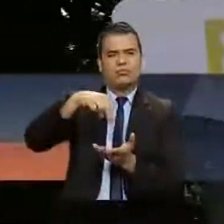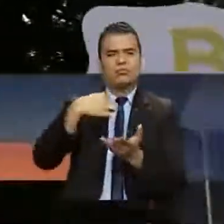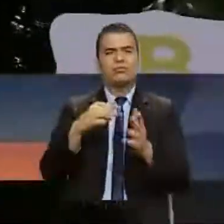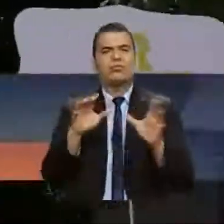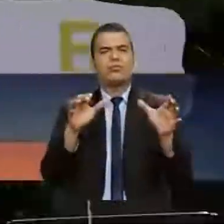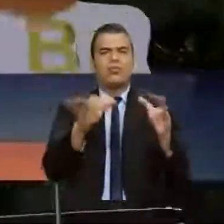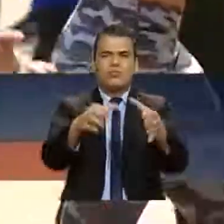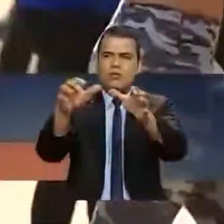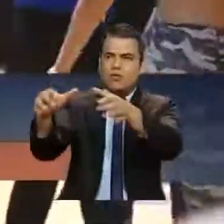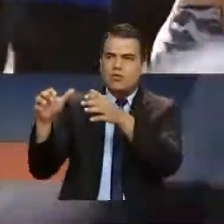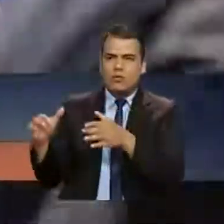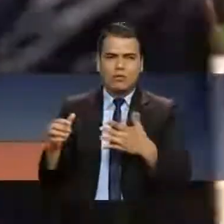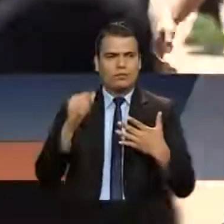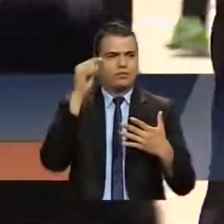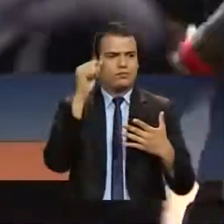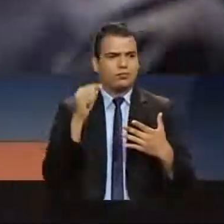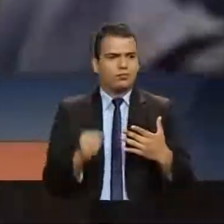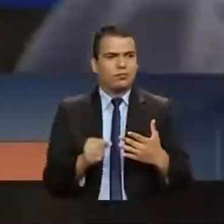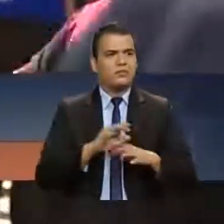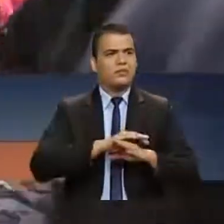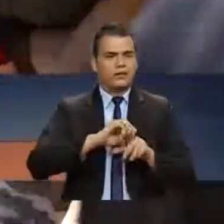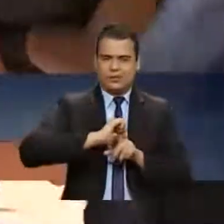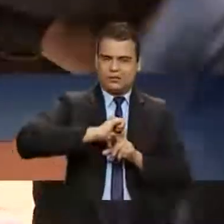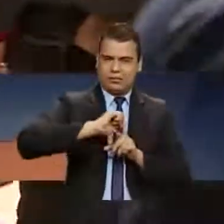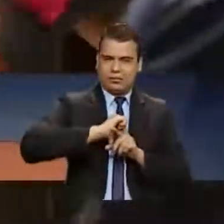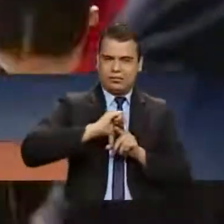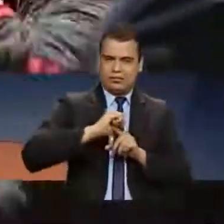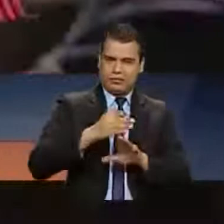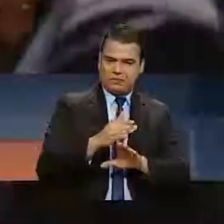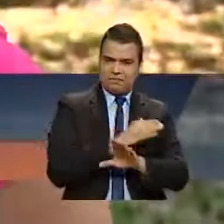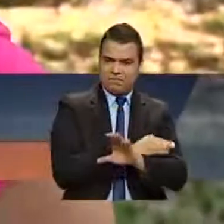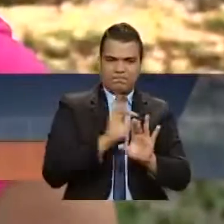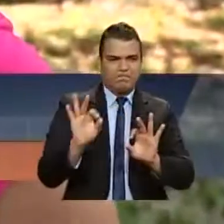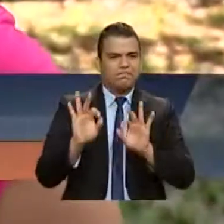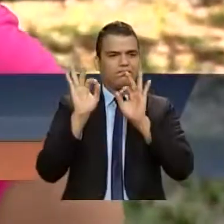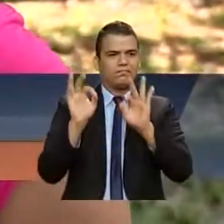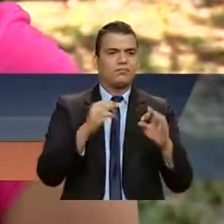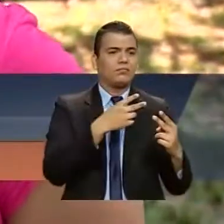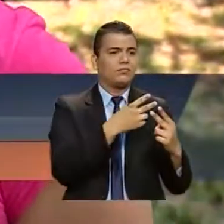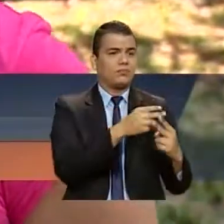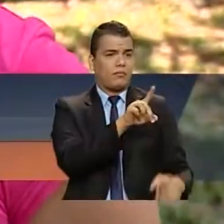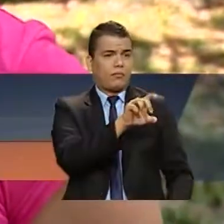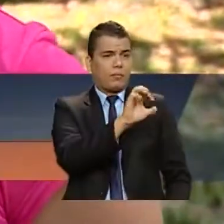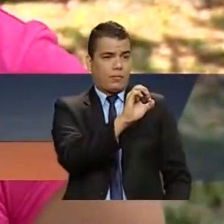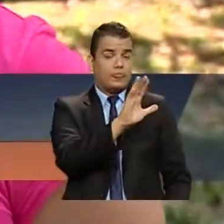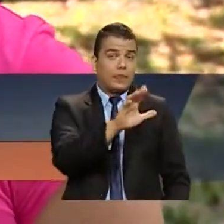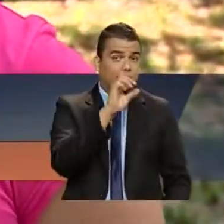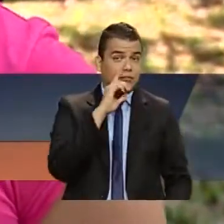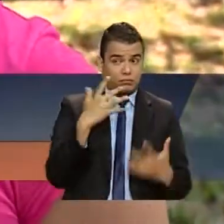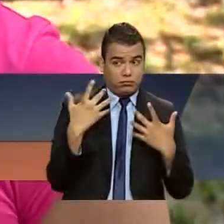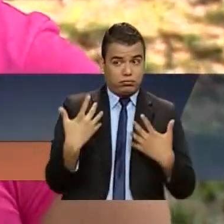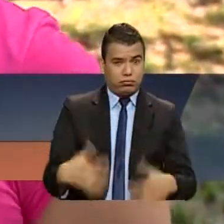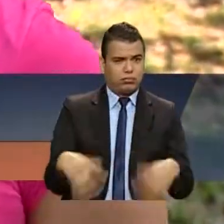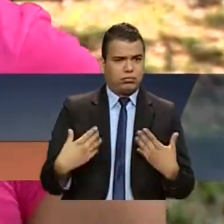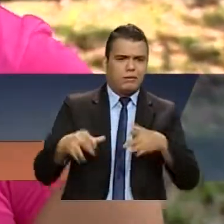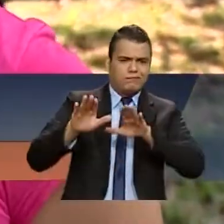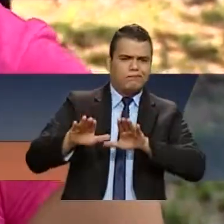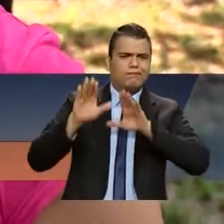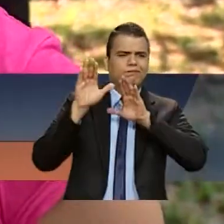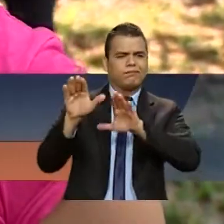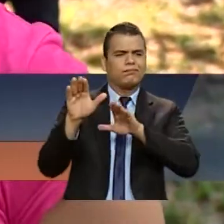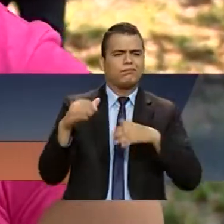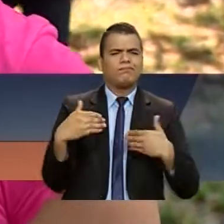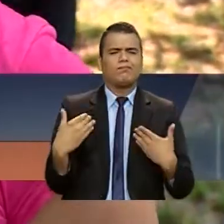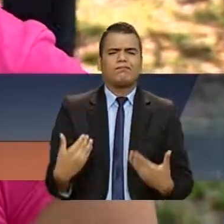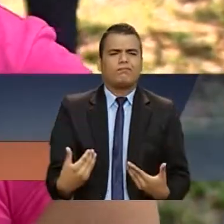academias y bailadores sociales pulieron sus últimos pasos. Es la feria número 60, representa mucho de lo que es el